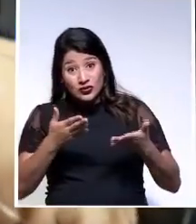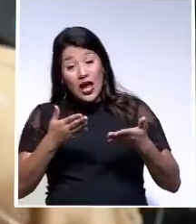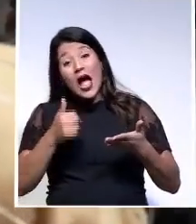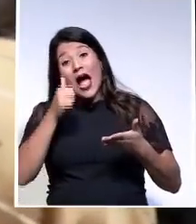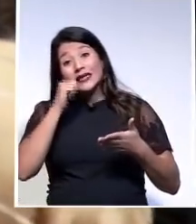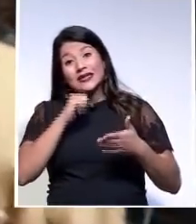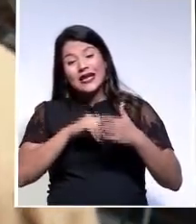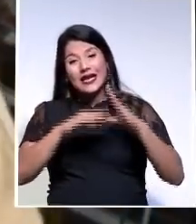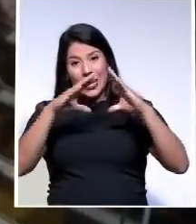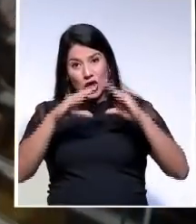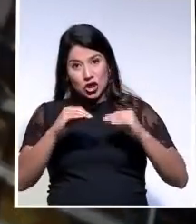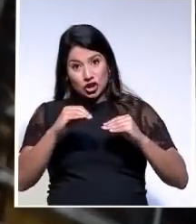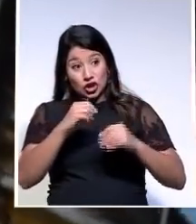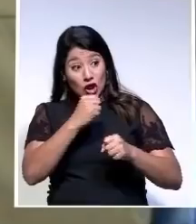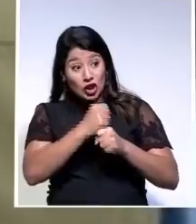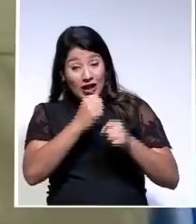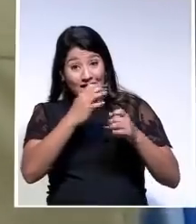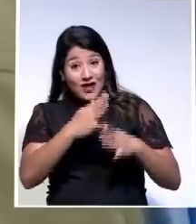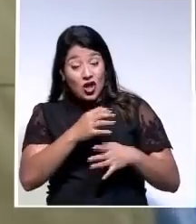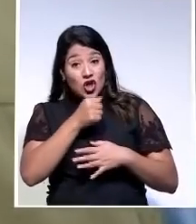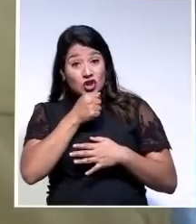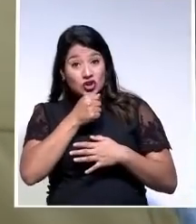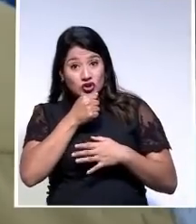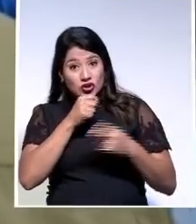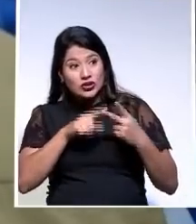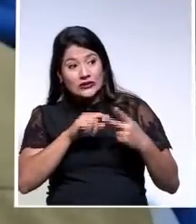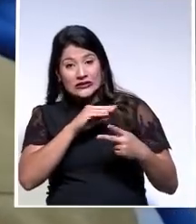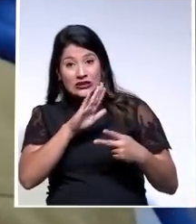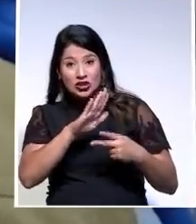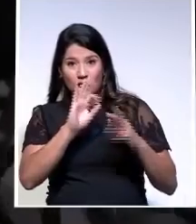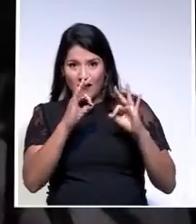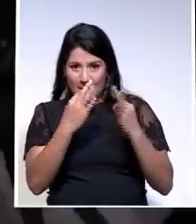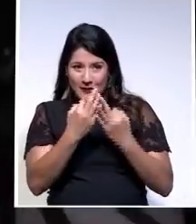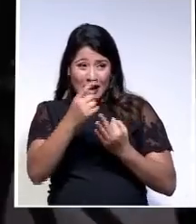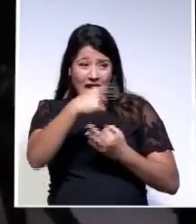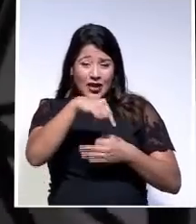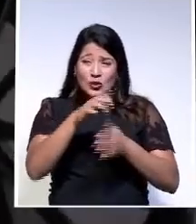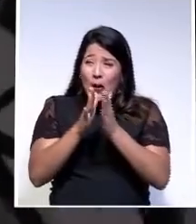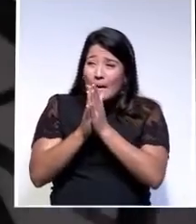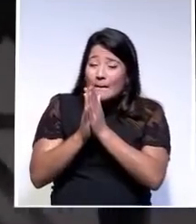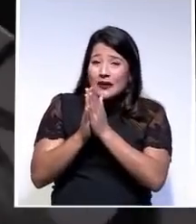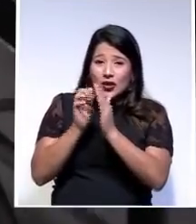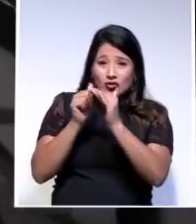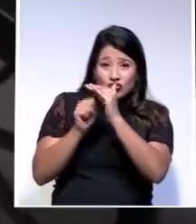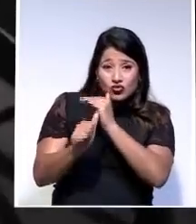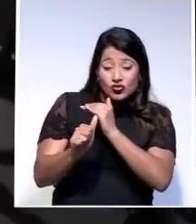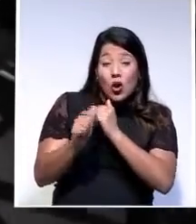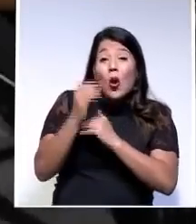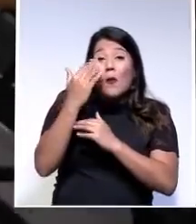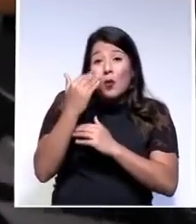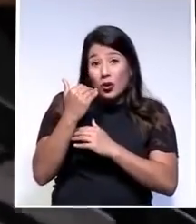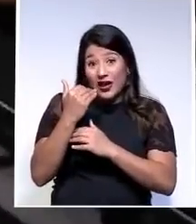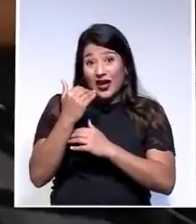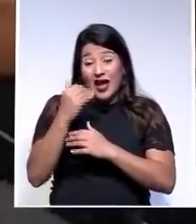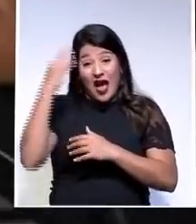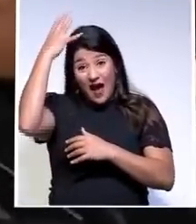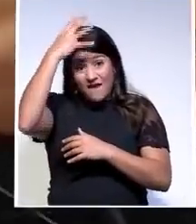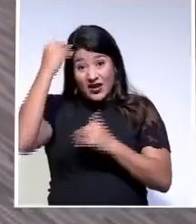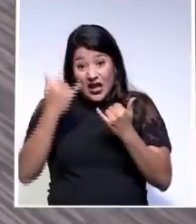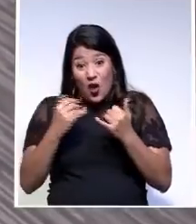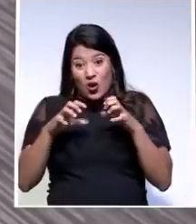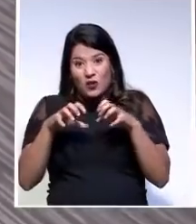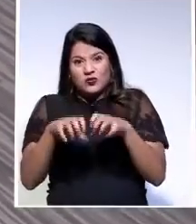domingo a trabajadores de medios de comunicación y sus familias, que solicitaron protección humanitaria tras la toma del poder por parte de los